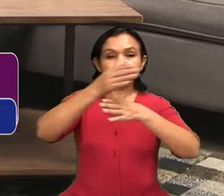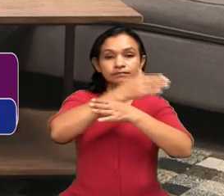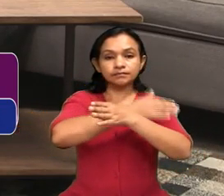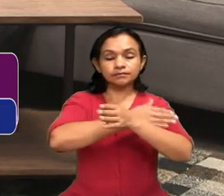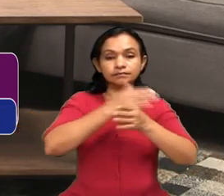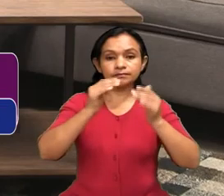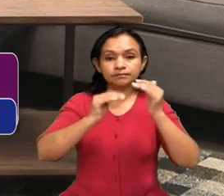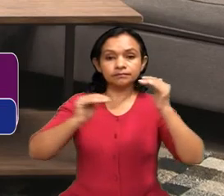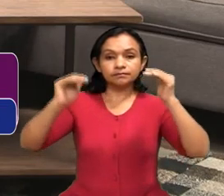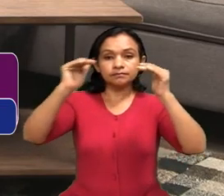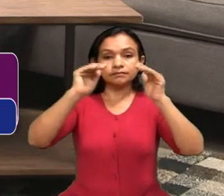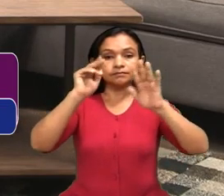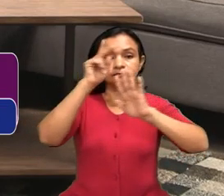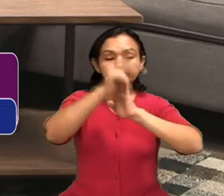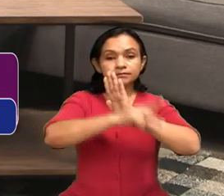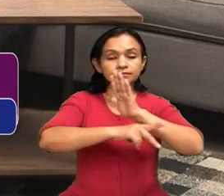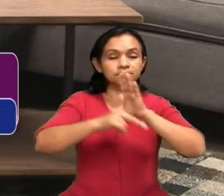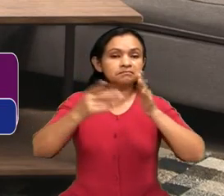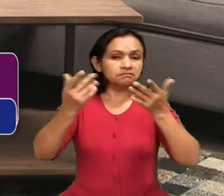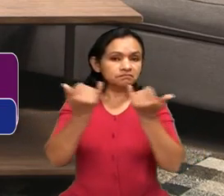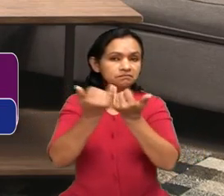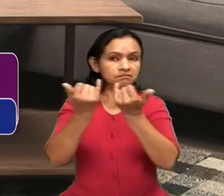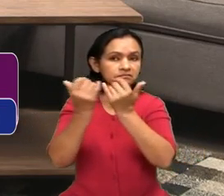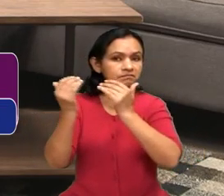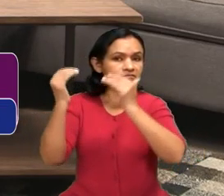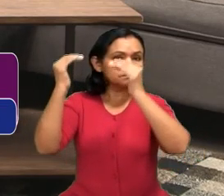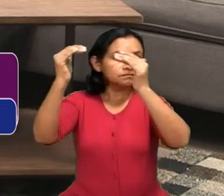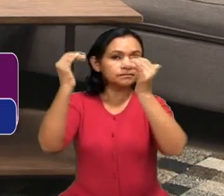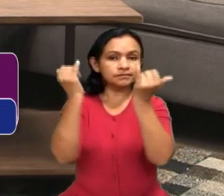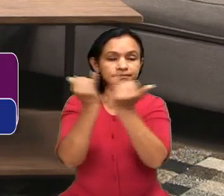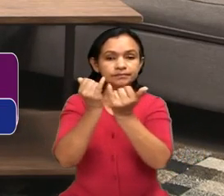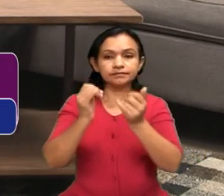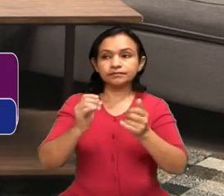altura de los demás países de la región latinoamericana. No, lo primero,